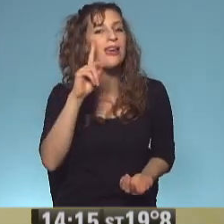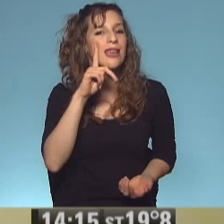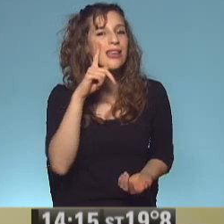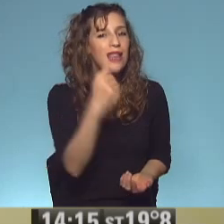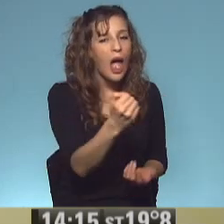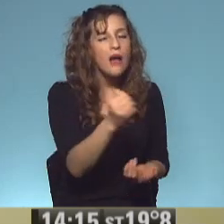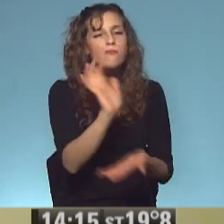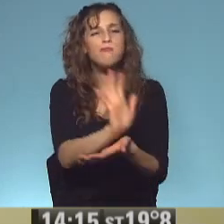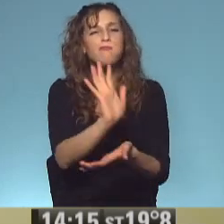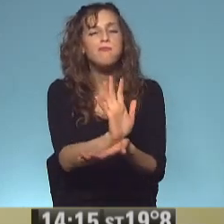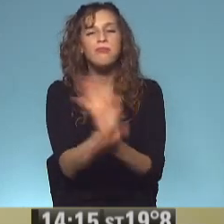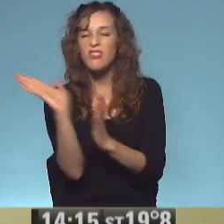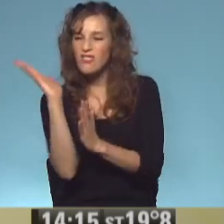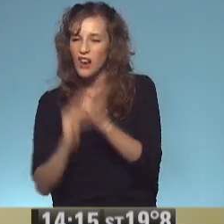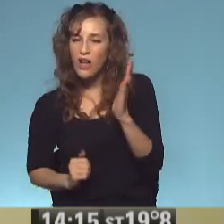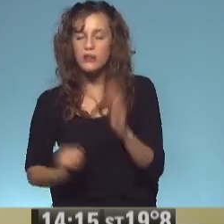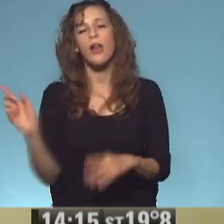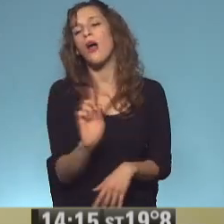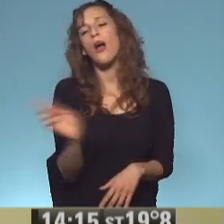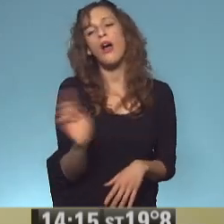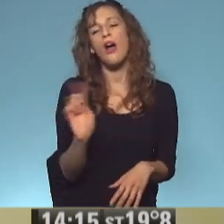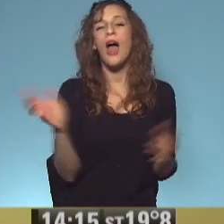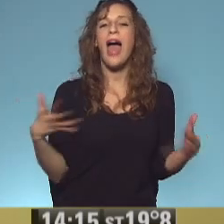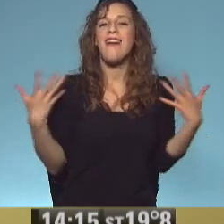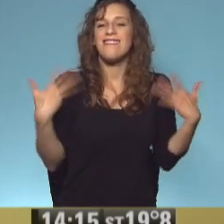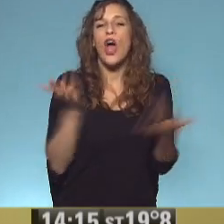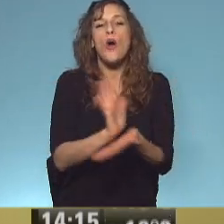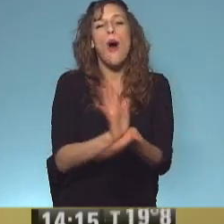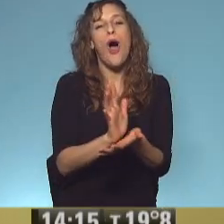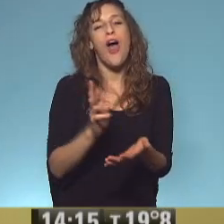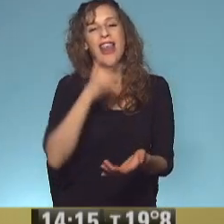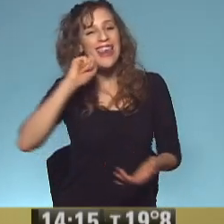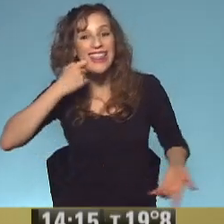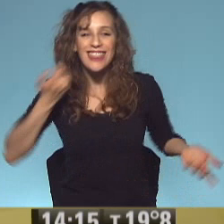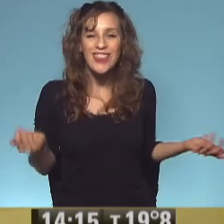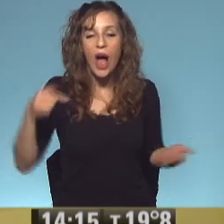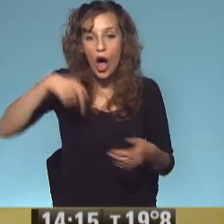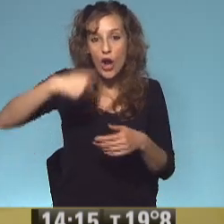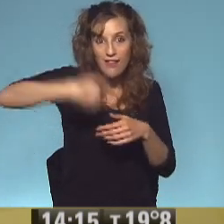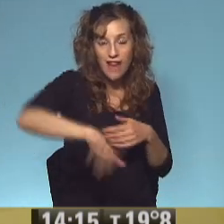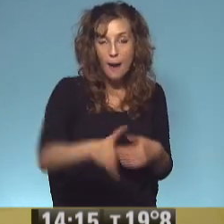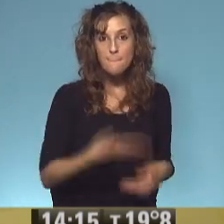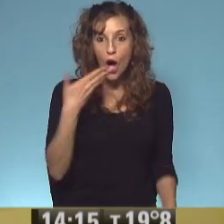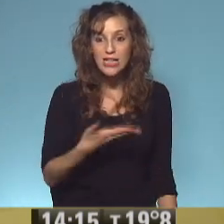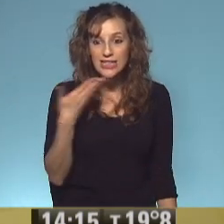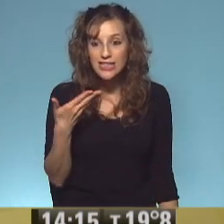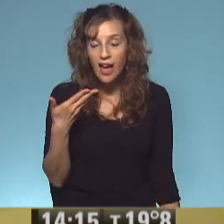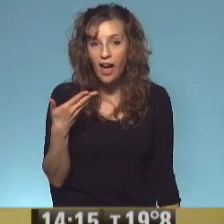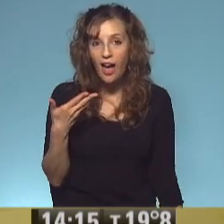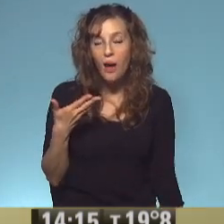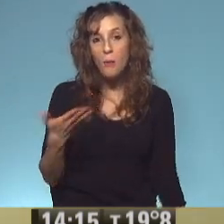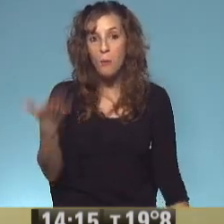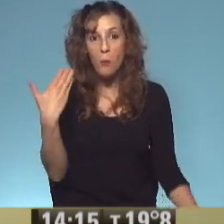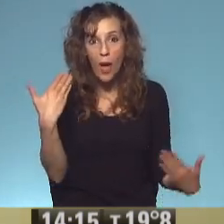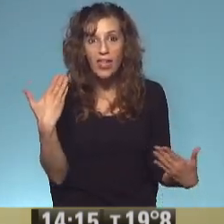que alegría porque creo que podemos hacer una poesía. ¿Hacer una poesía? ¡Claro! Combinando las